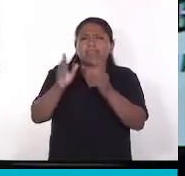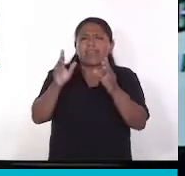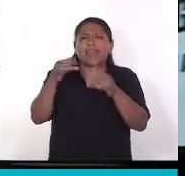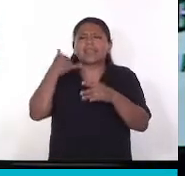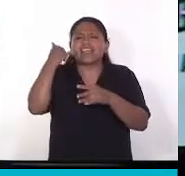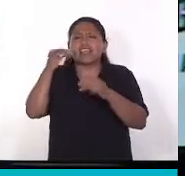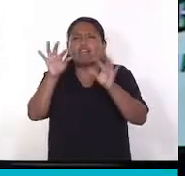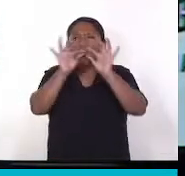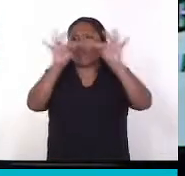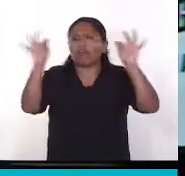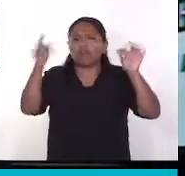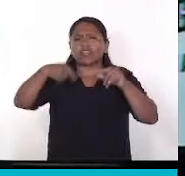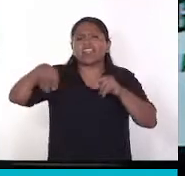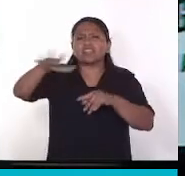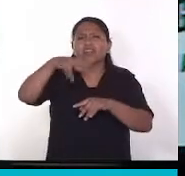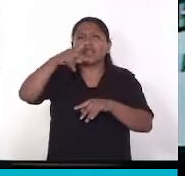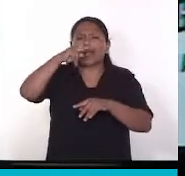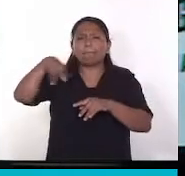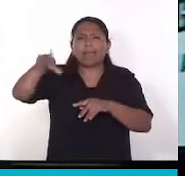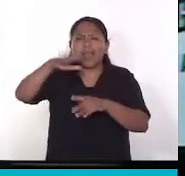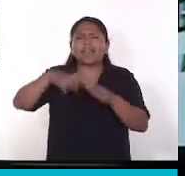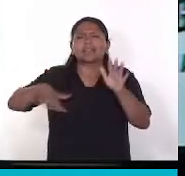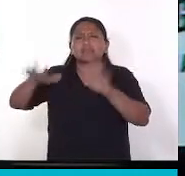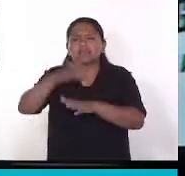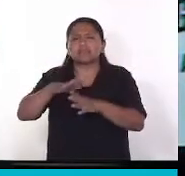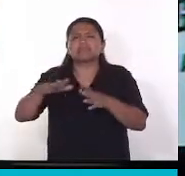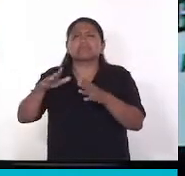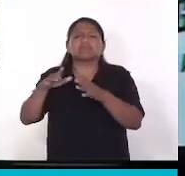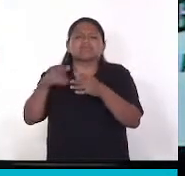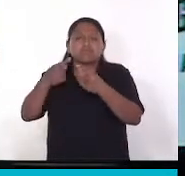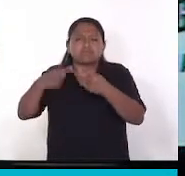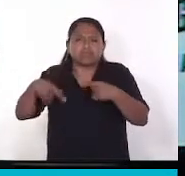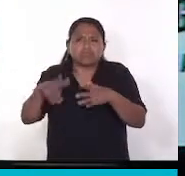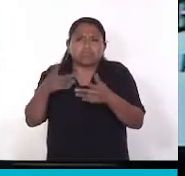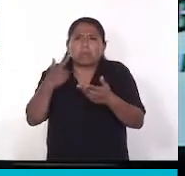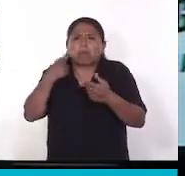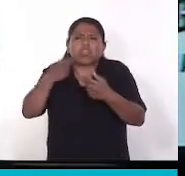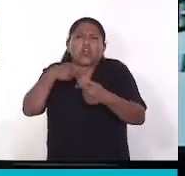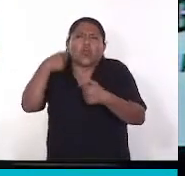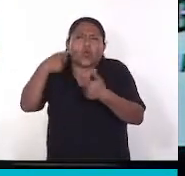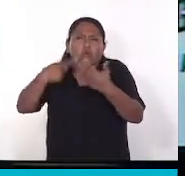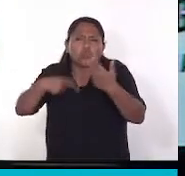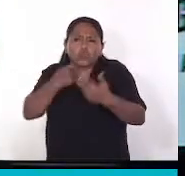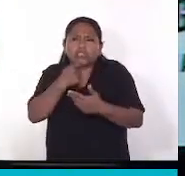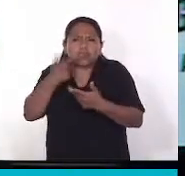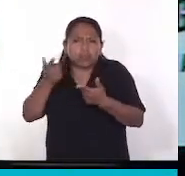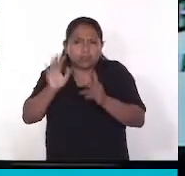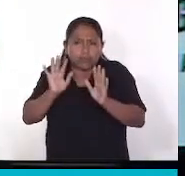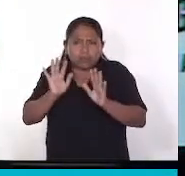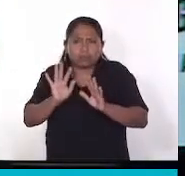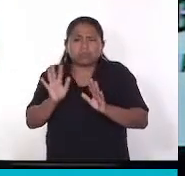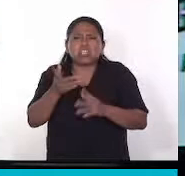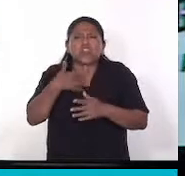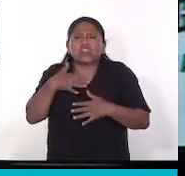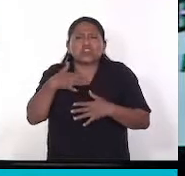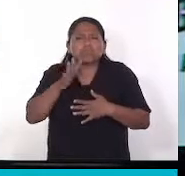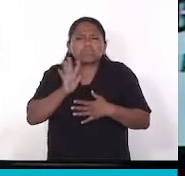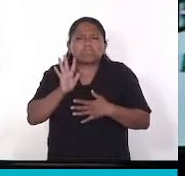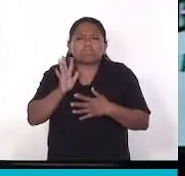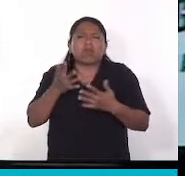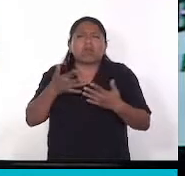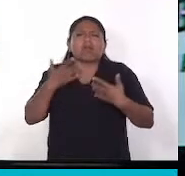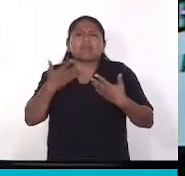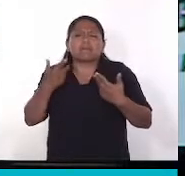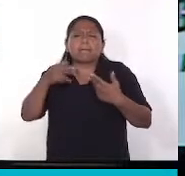en la zona de La Plata que se estaban organizando en Huetel, pero se podrían dar muchos otros ejemplos de esa conducta. Pero entendemos que no es un problema del Pata